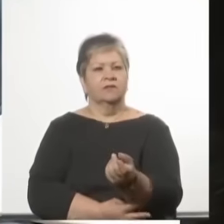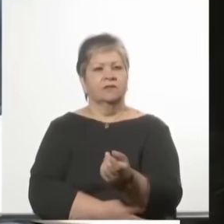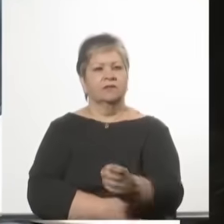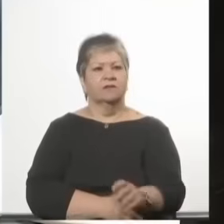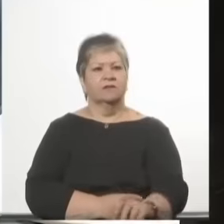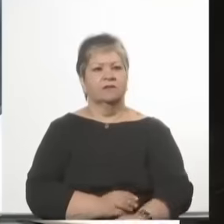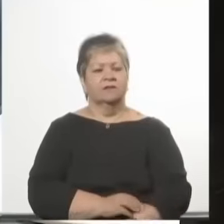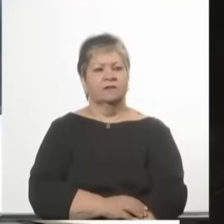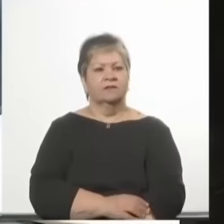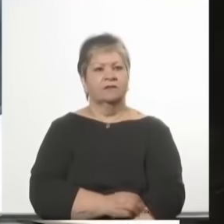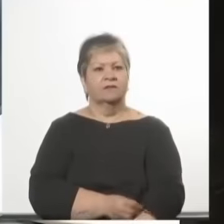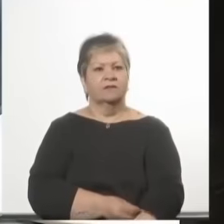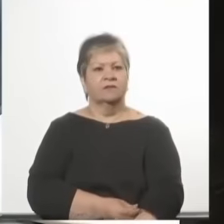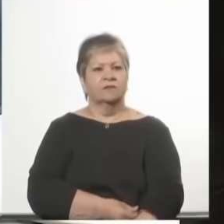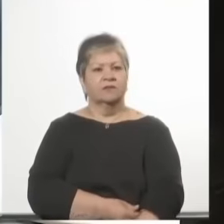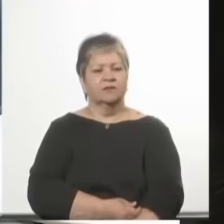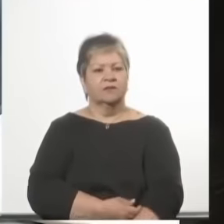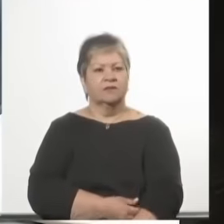Gracias.